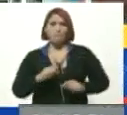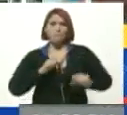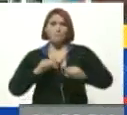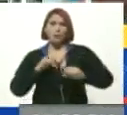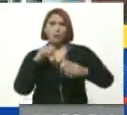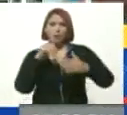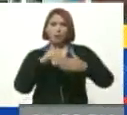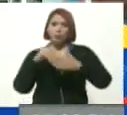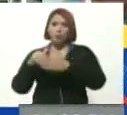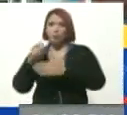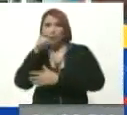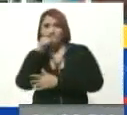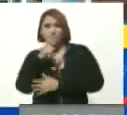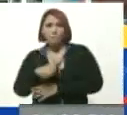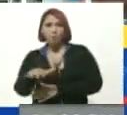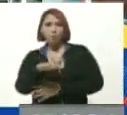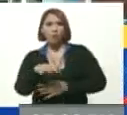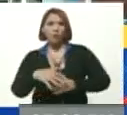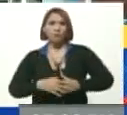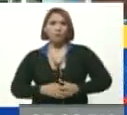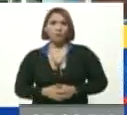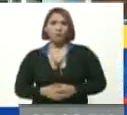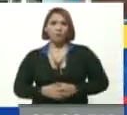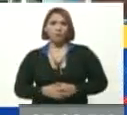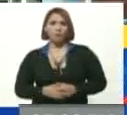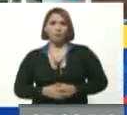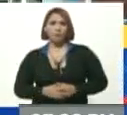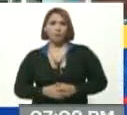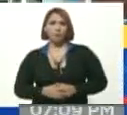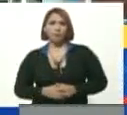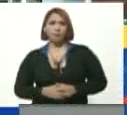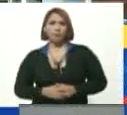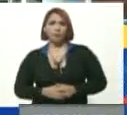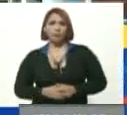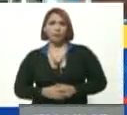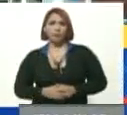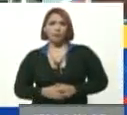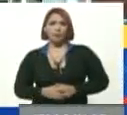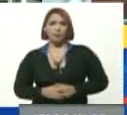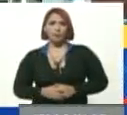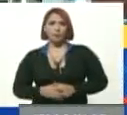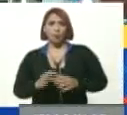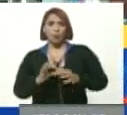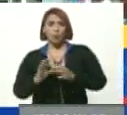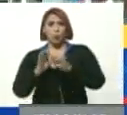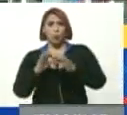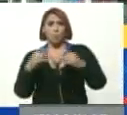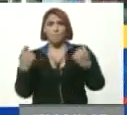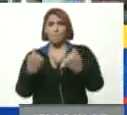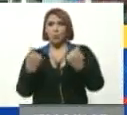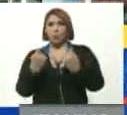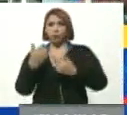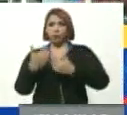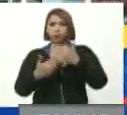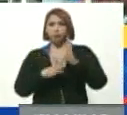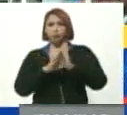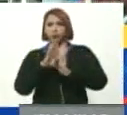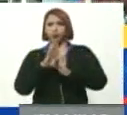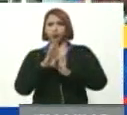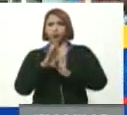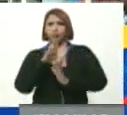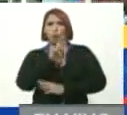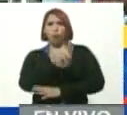Pueblo, de la Unión Popular para Avanzar, la